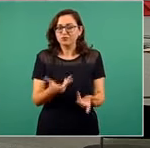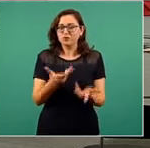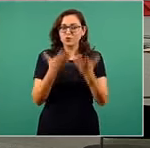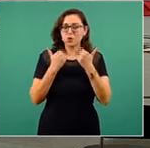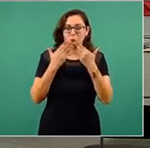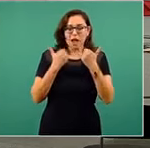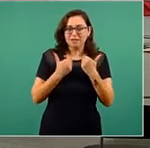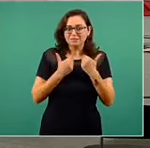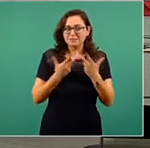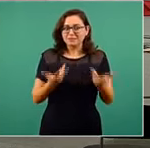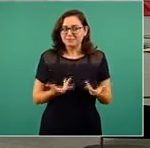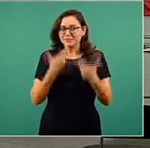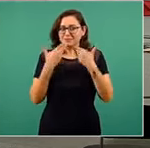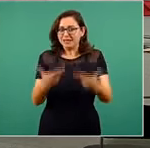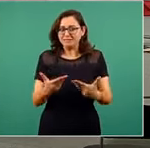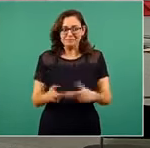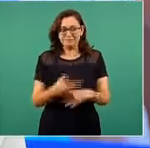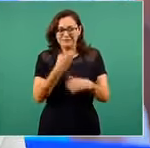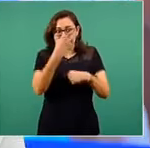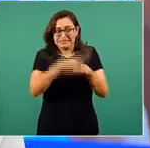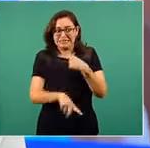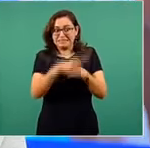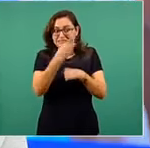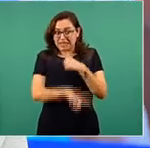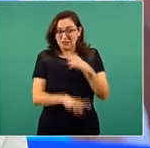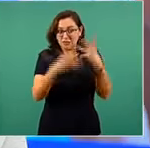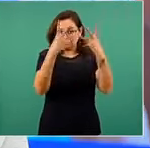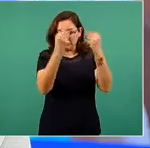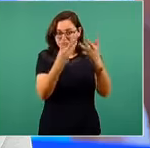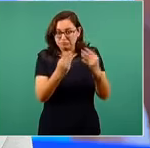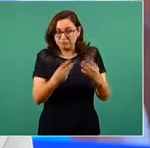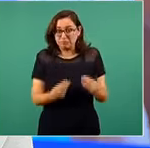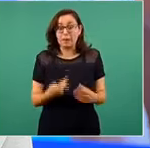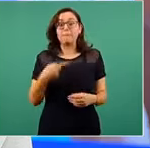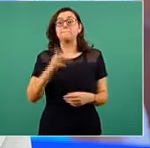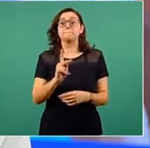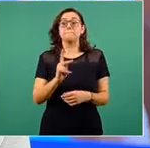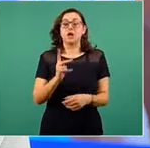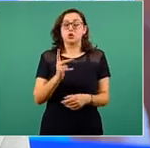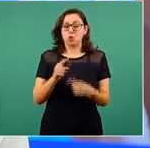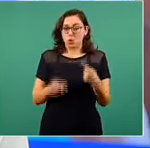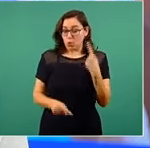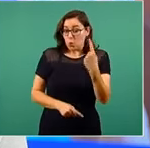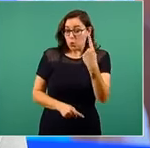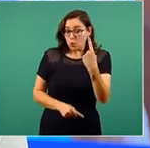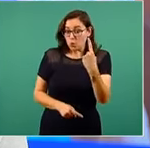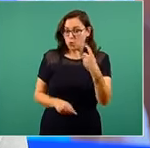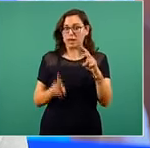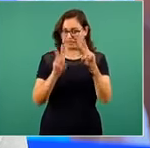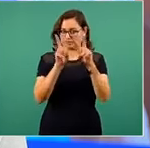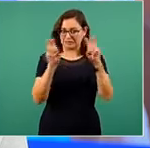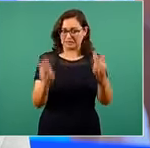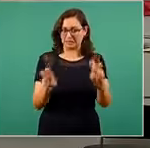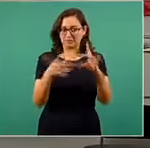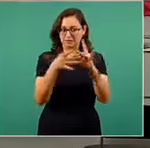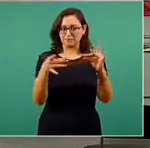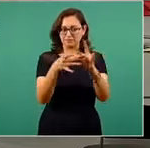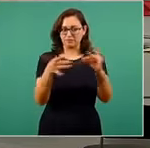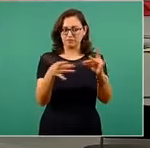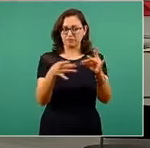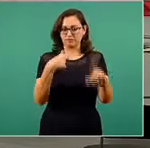hace Blanca para destacar una de ellas, que justamente hoy en una entrevista a propósito de un proyecto